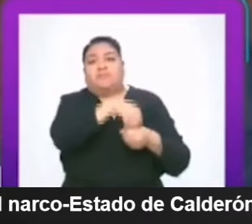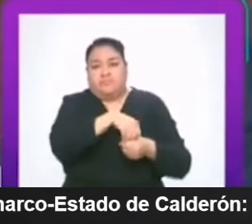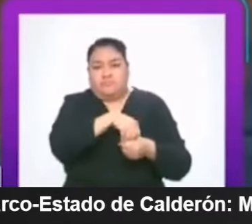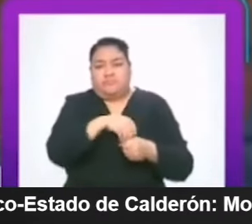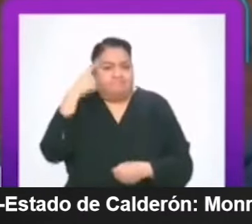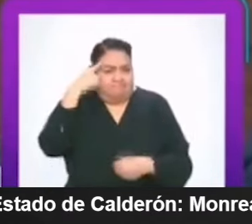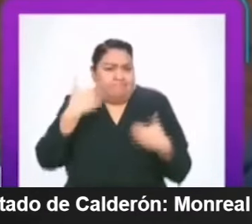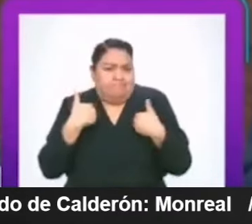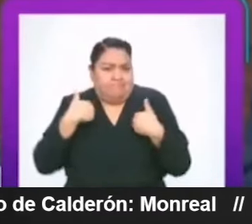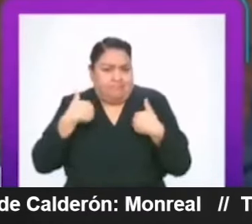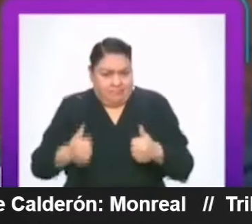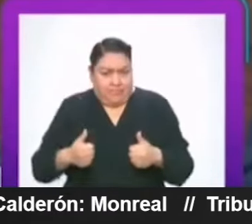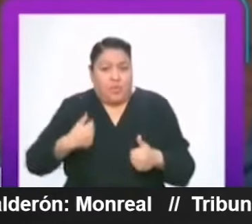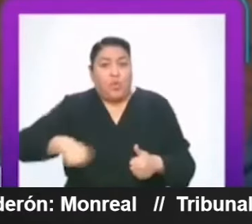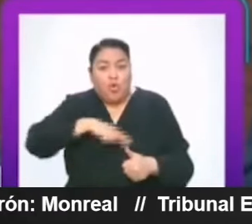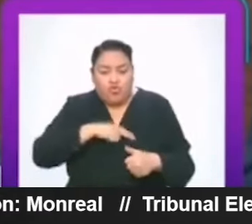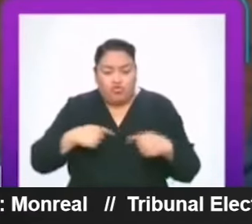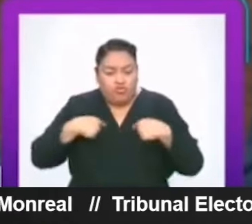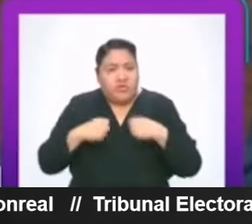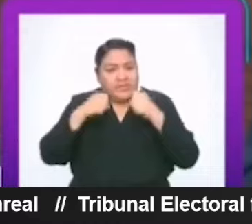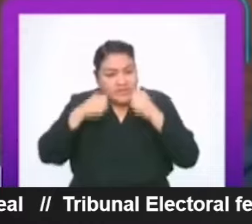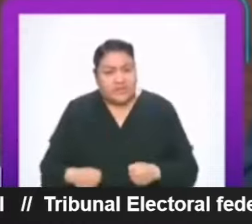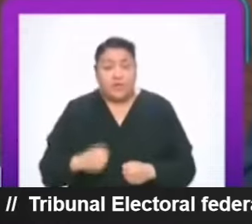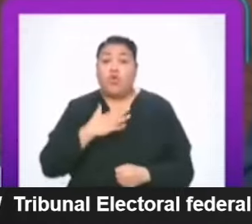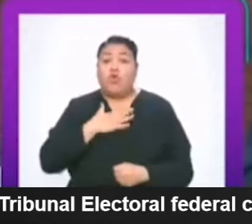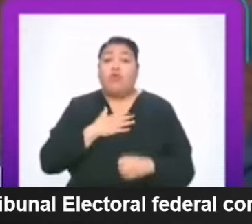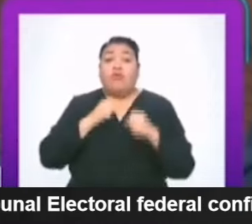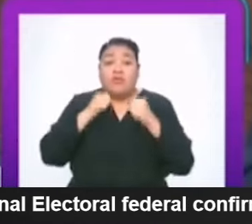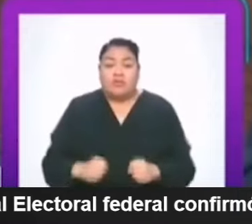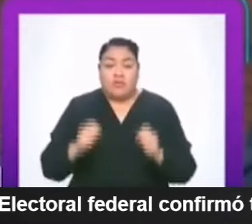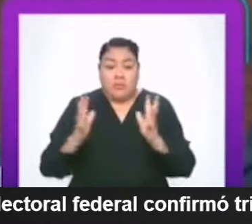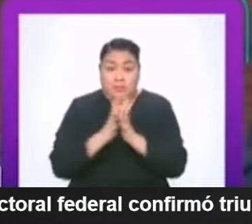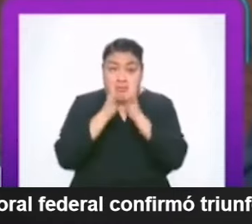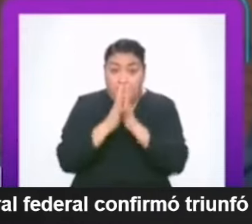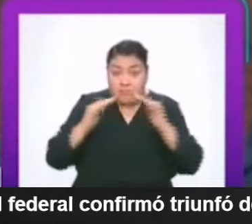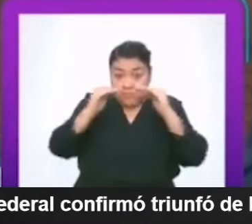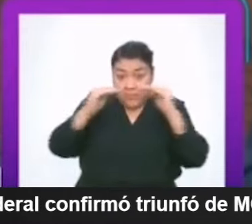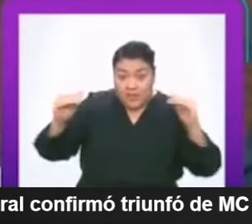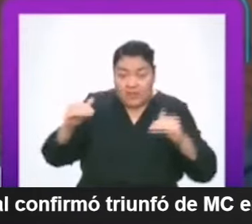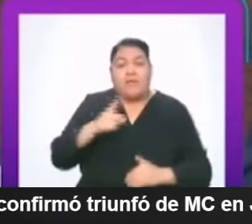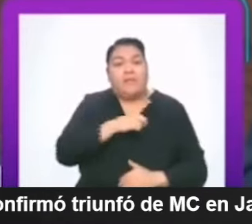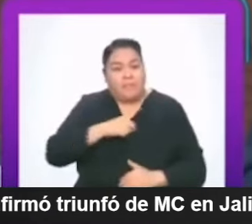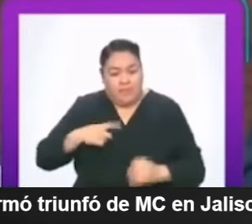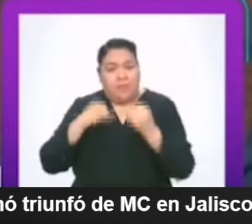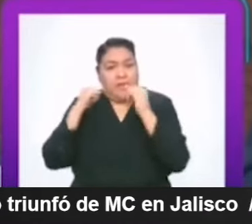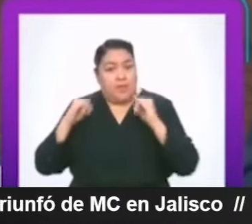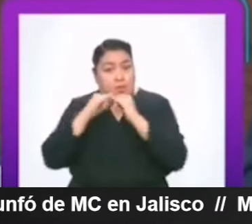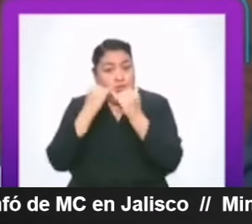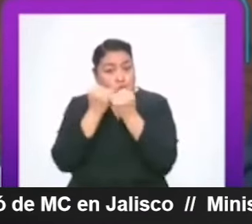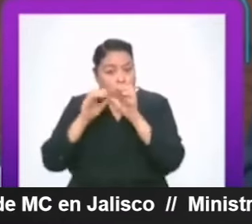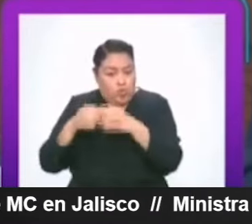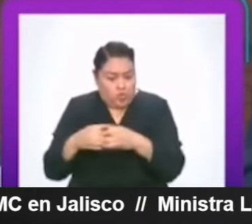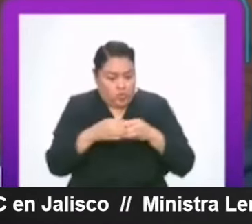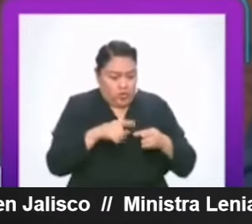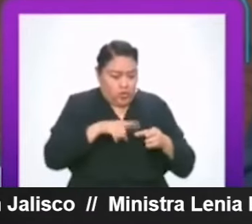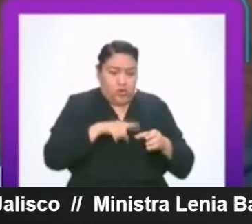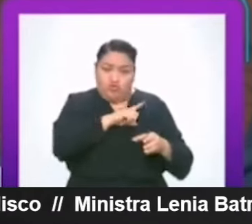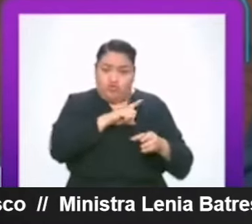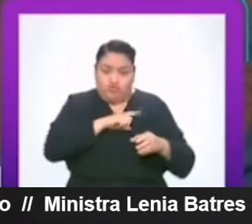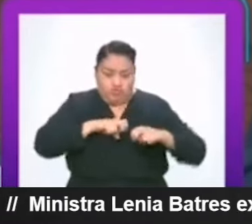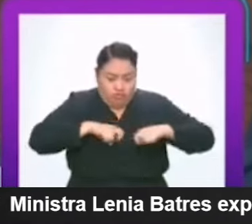pero además convencidas y convencido de que en toda democracia debe prevalecer la autonomía y la libertad, el Pleno de